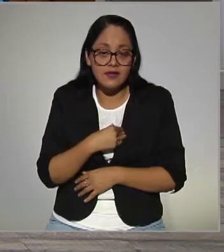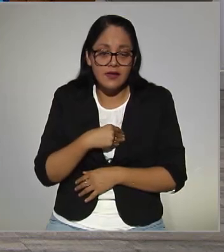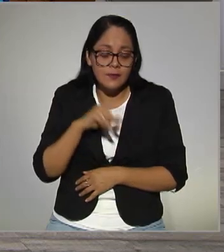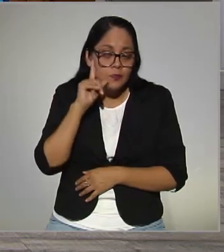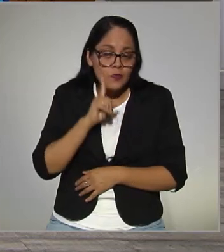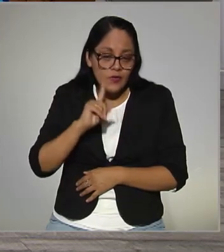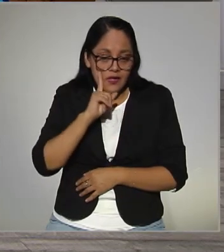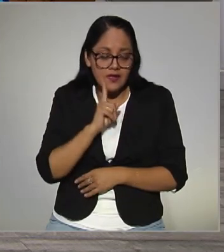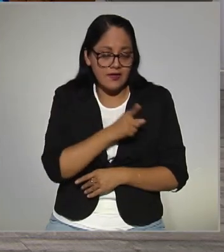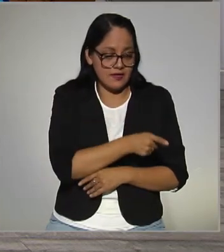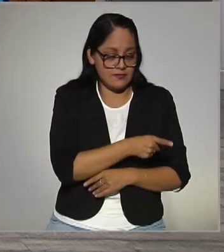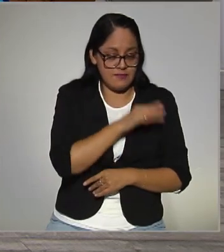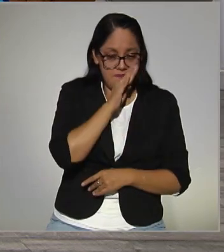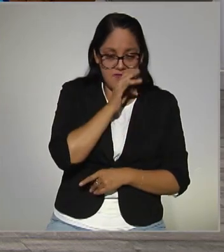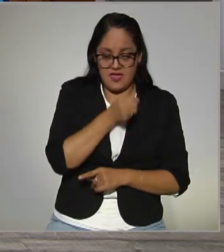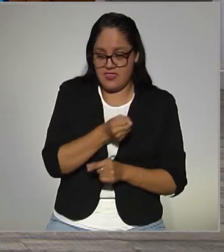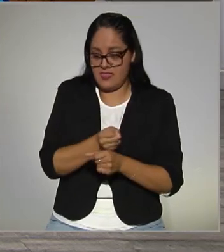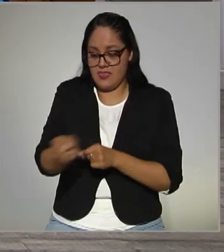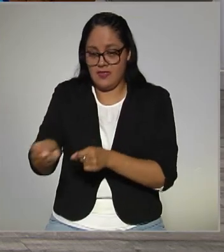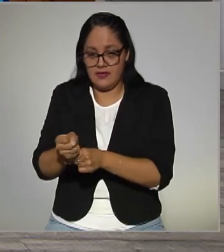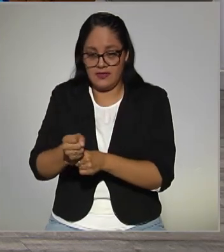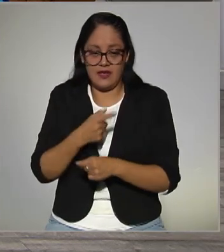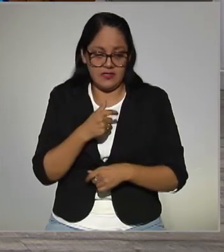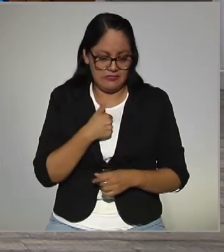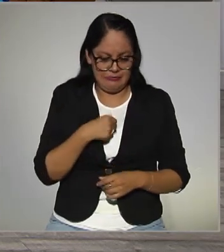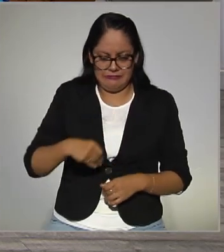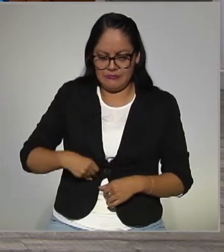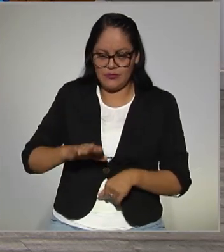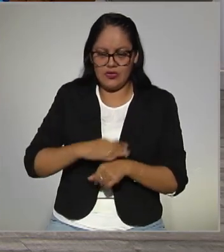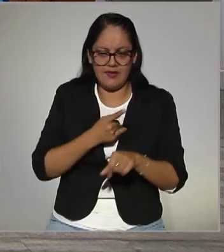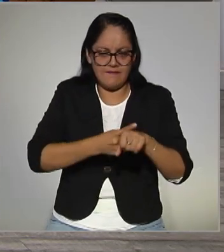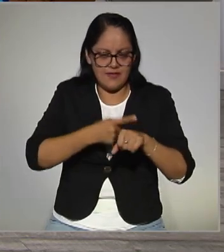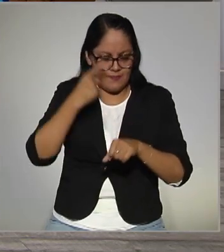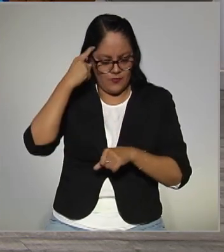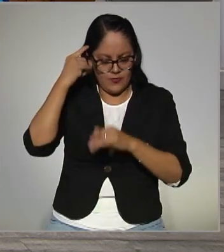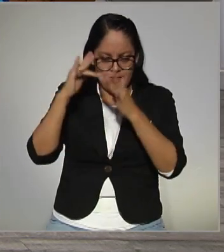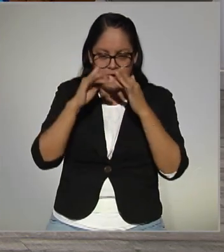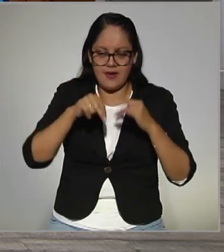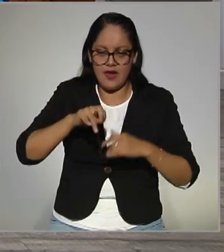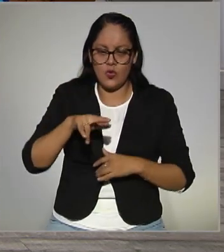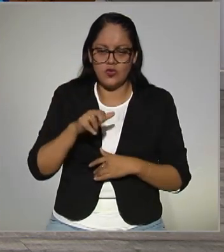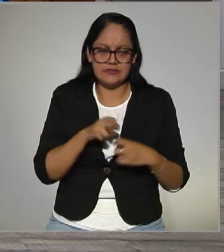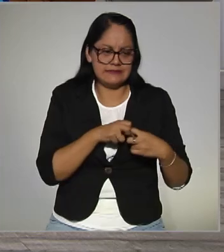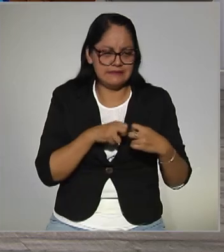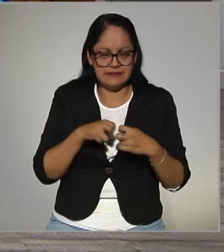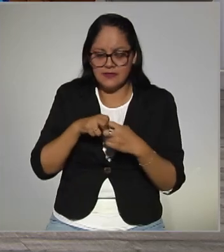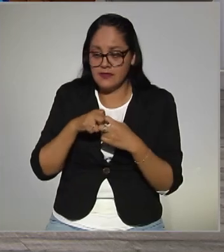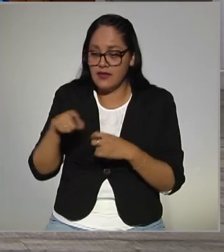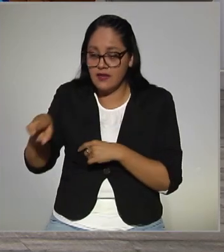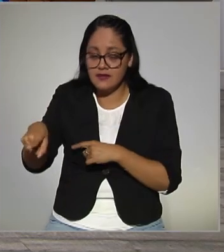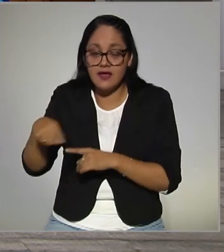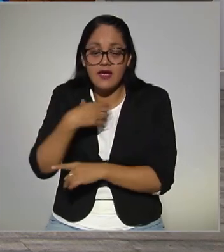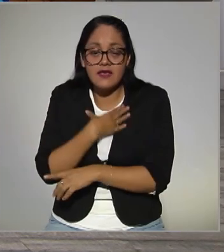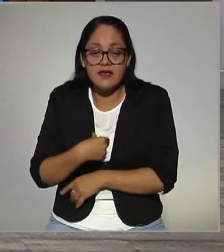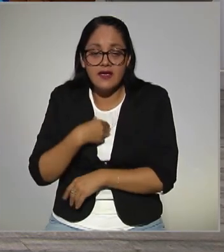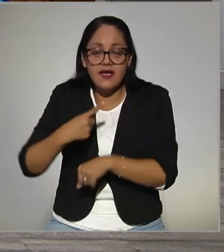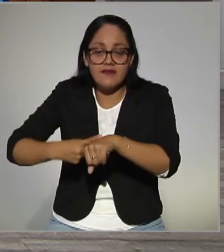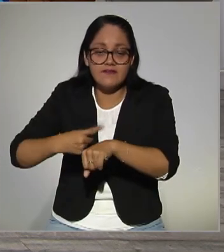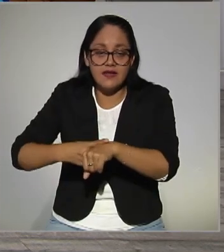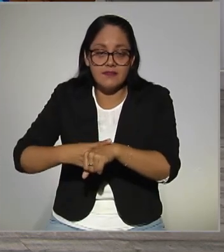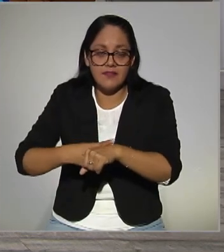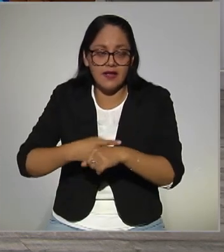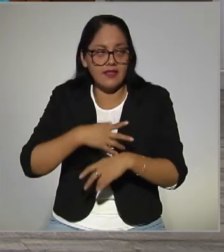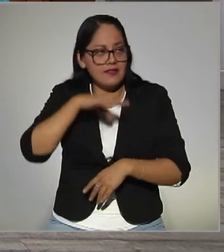por ella, responsabilizando a su neurosis, tenía bulimia, tenía anorexia. Sí hay